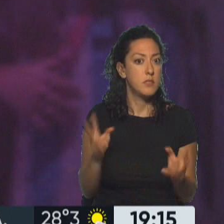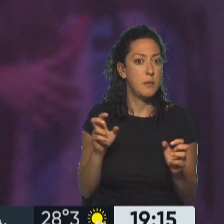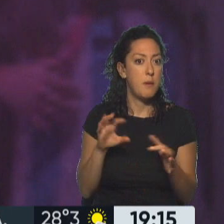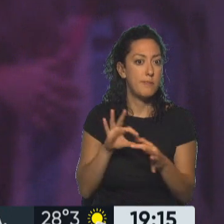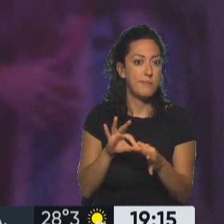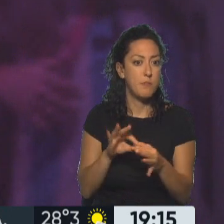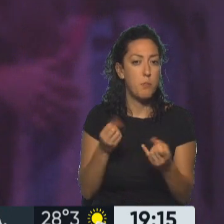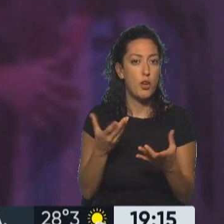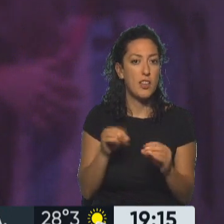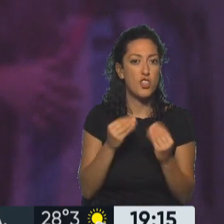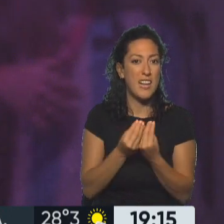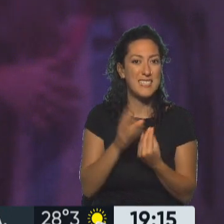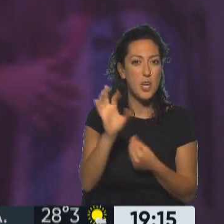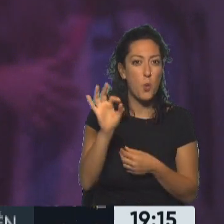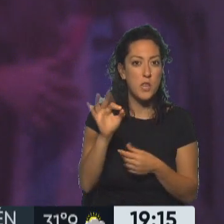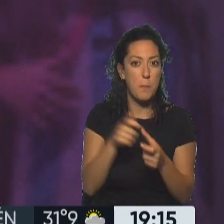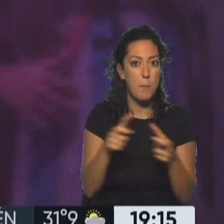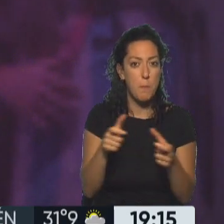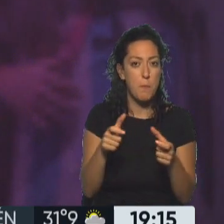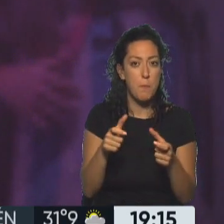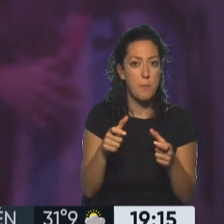ingresó el 50% de las entradas